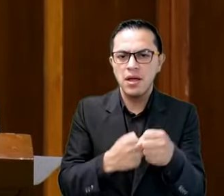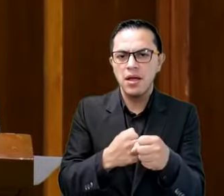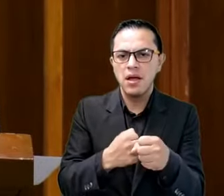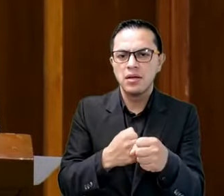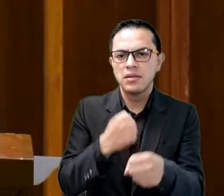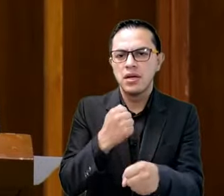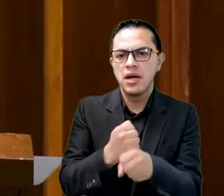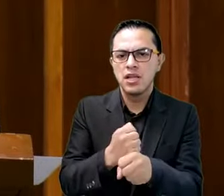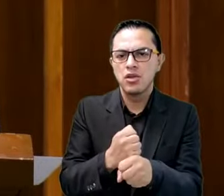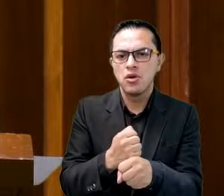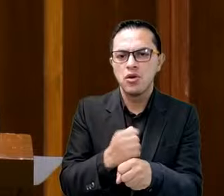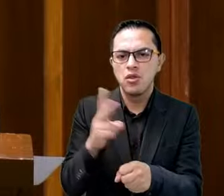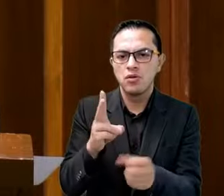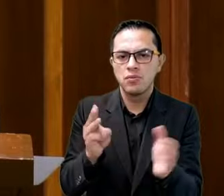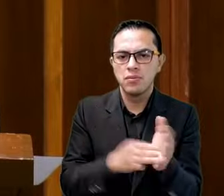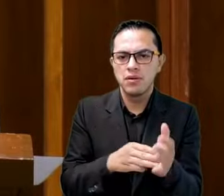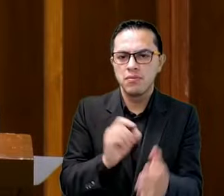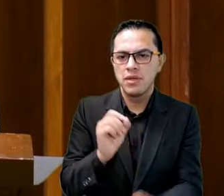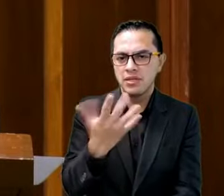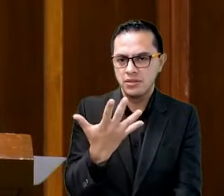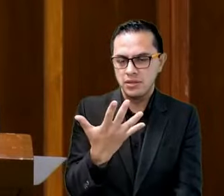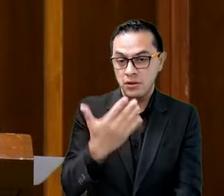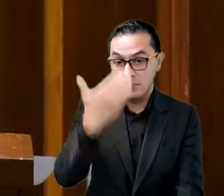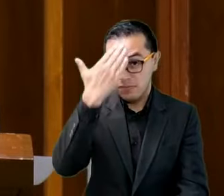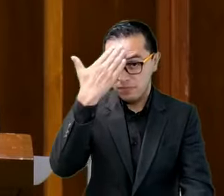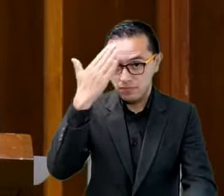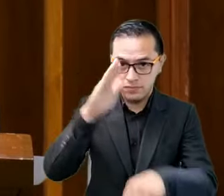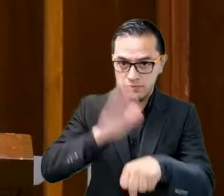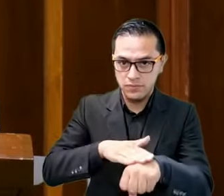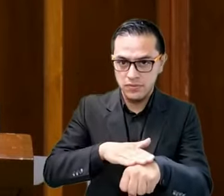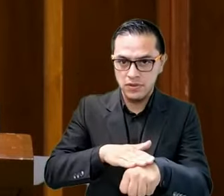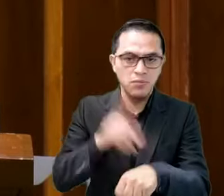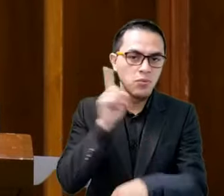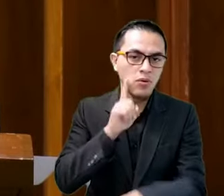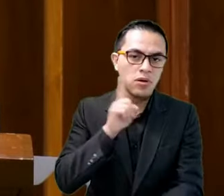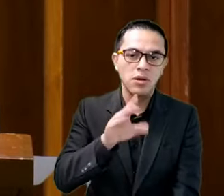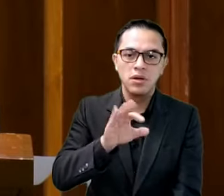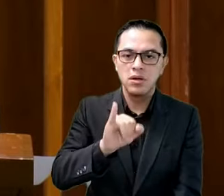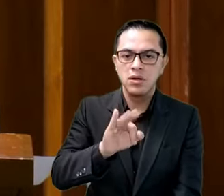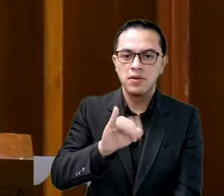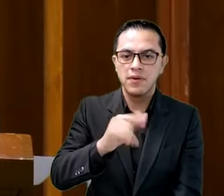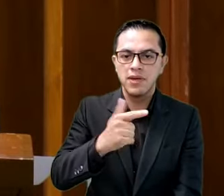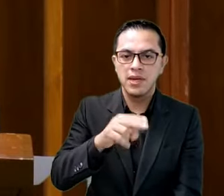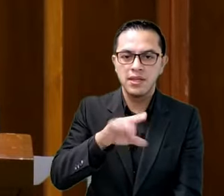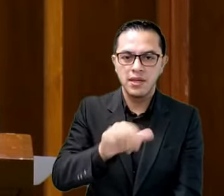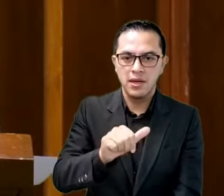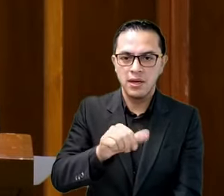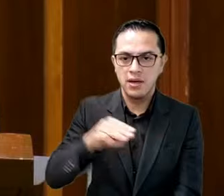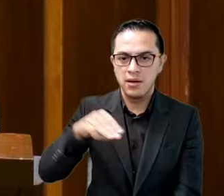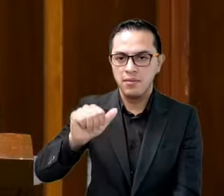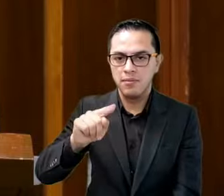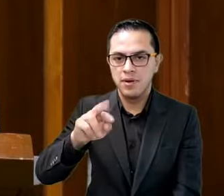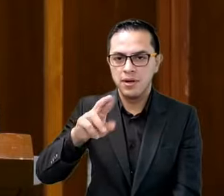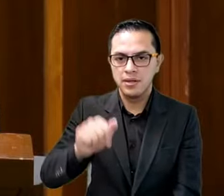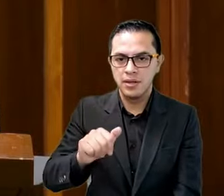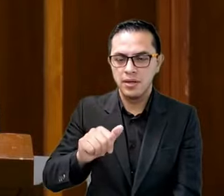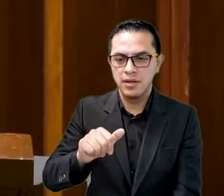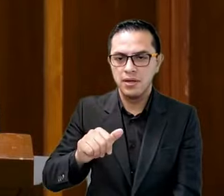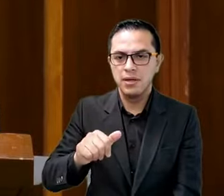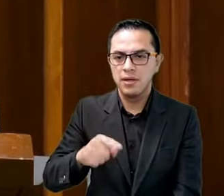2025 año de de ifigenia Marta Martínez y Hernández demócrata